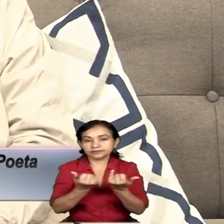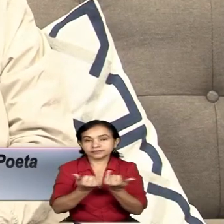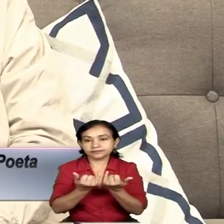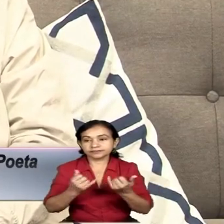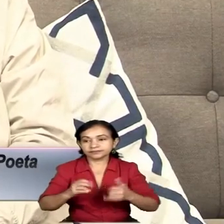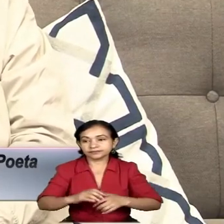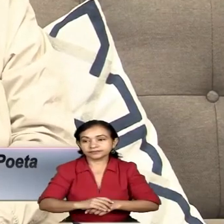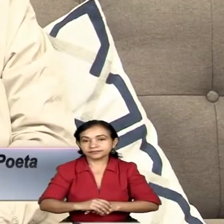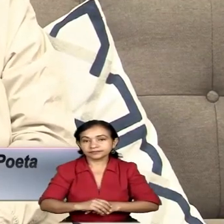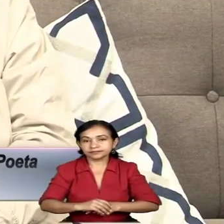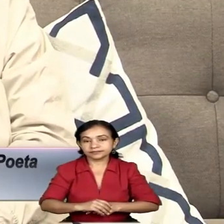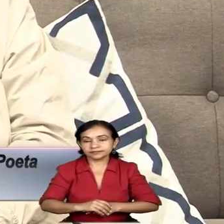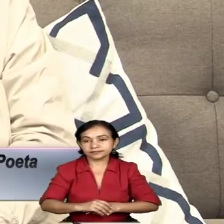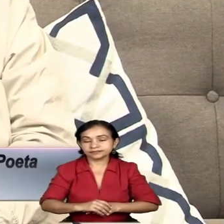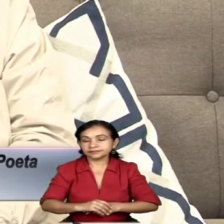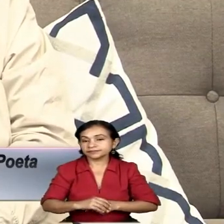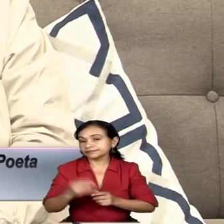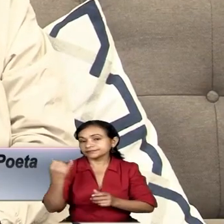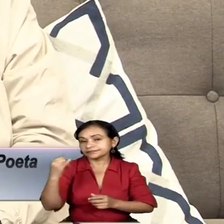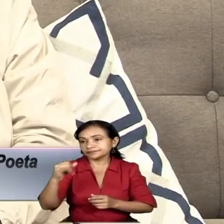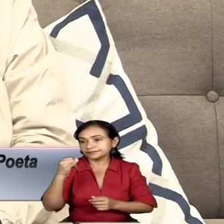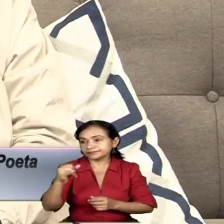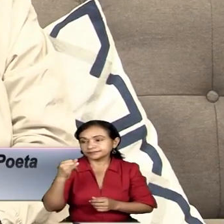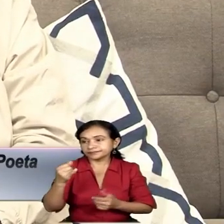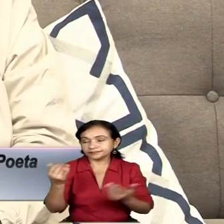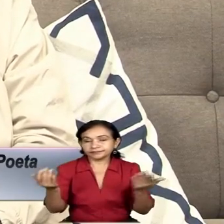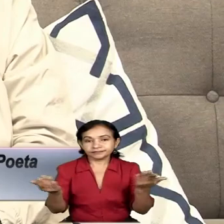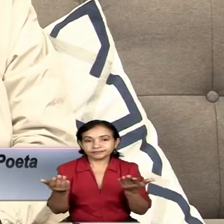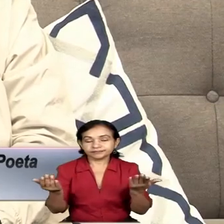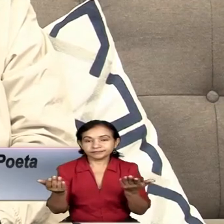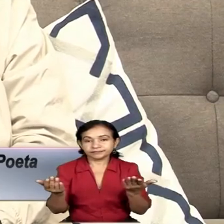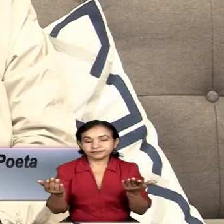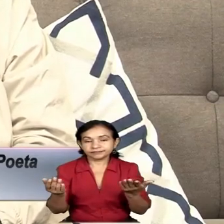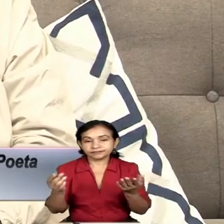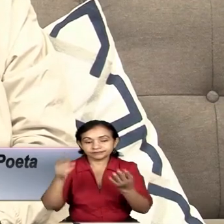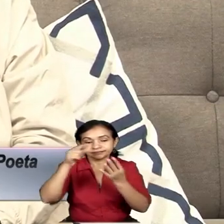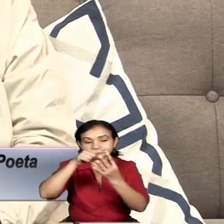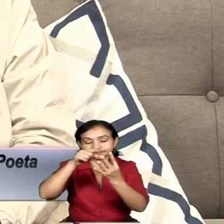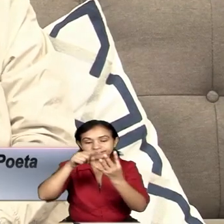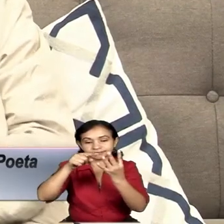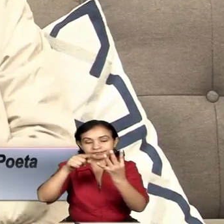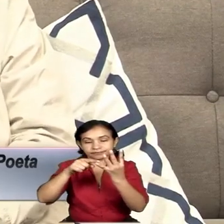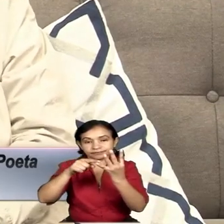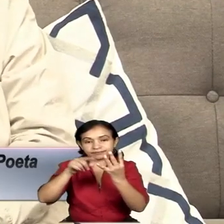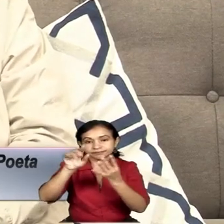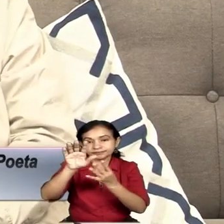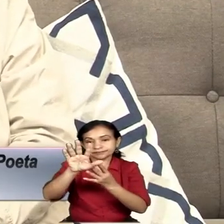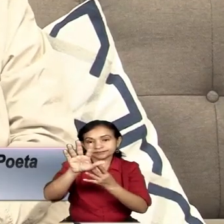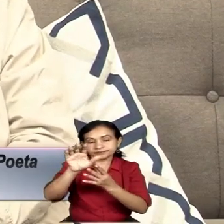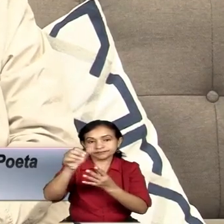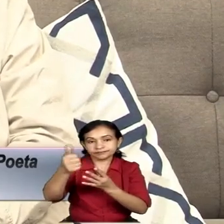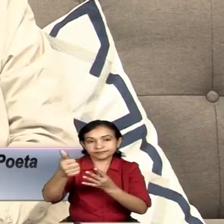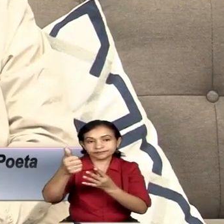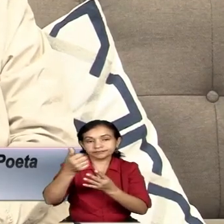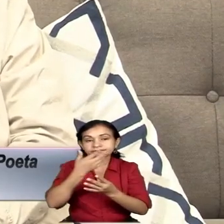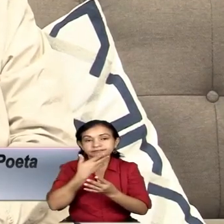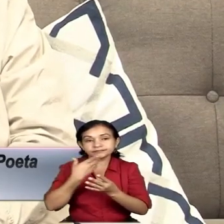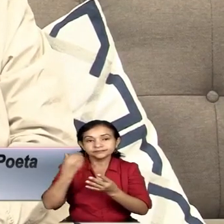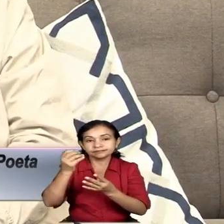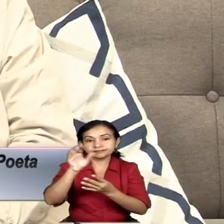Es decir, los cuatro del 56, los cuatro jóvenes